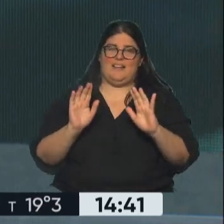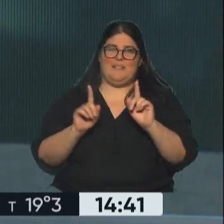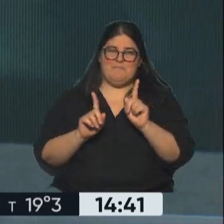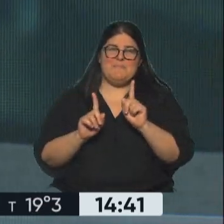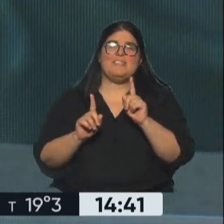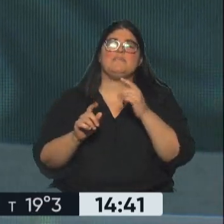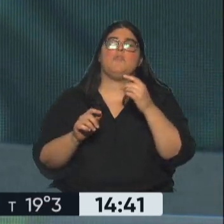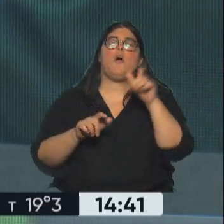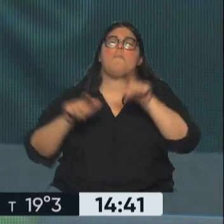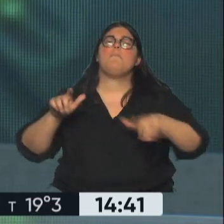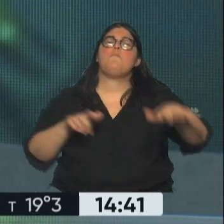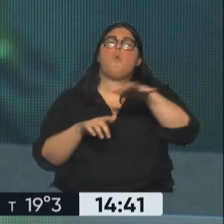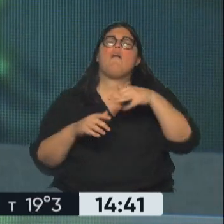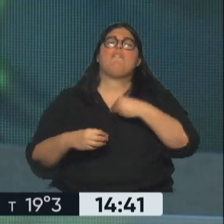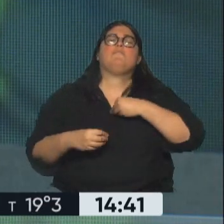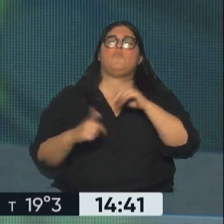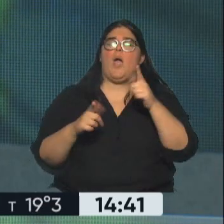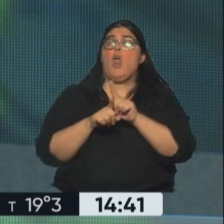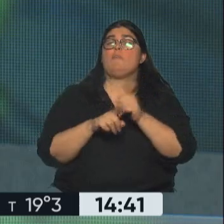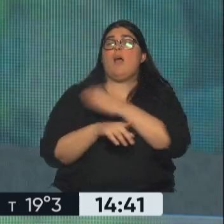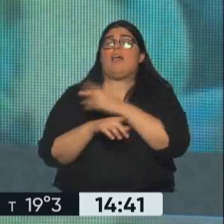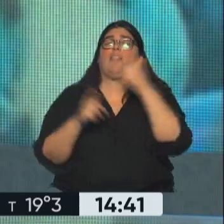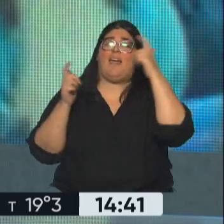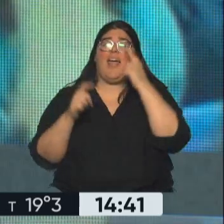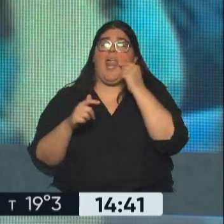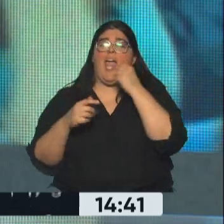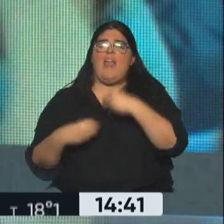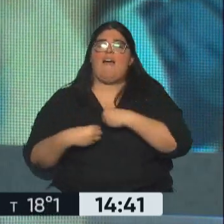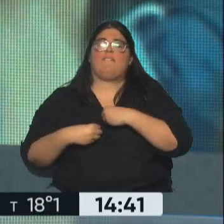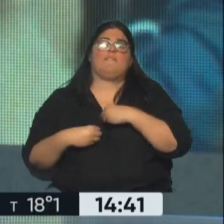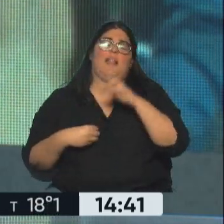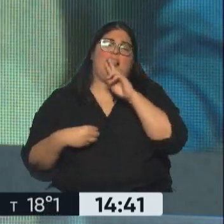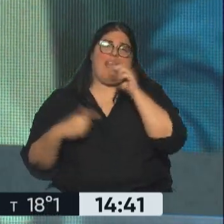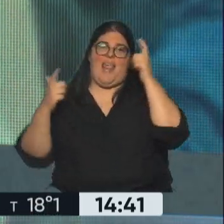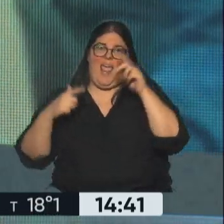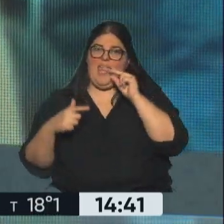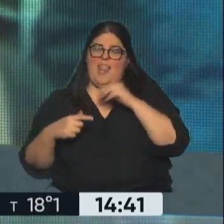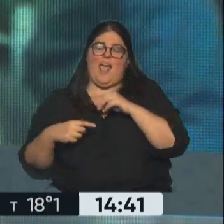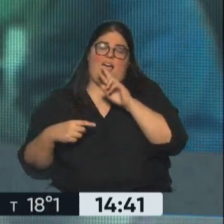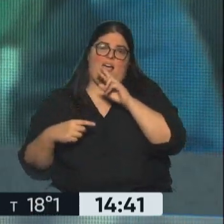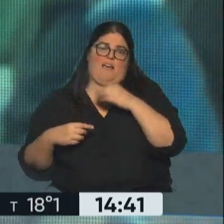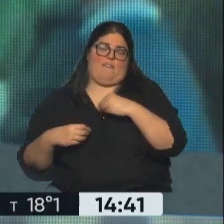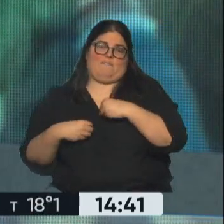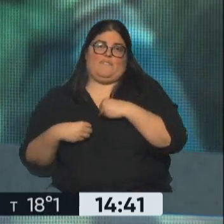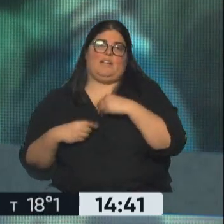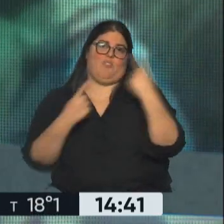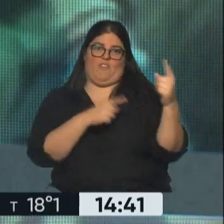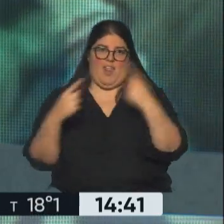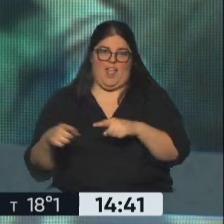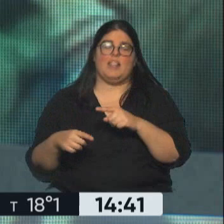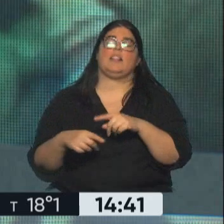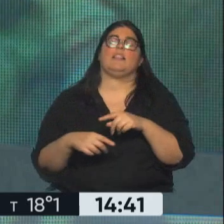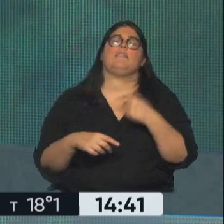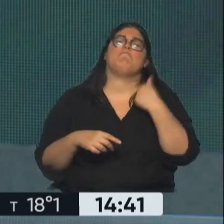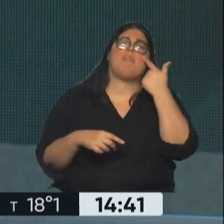Esta popularidad que no es la de su madre, ciertamente. Y también me pregunto eso de cómo va a impactar. Es verdad que quizás lo vamos a ver